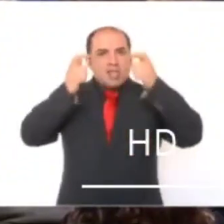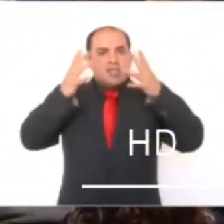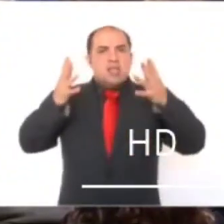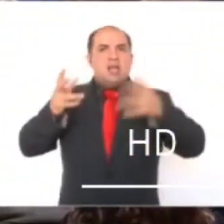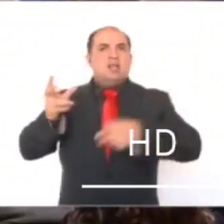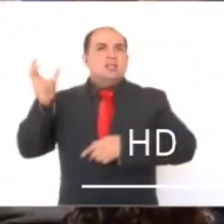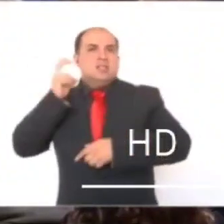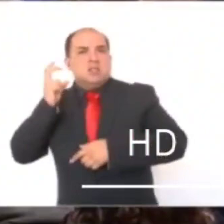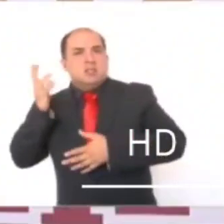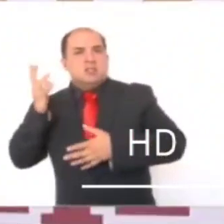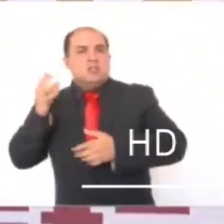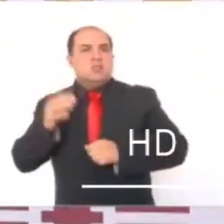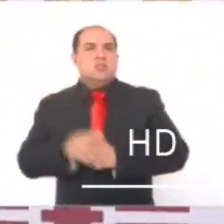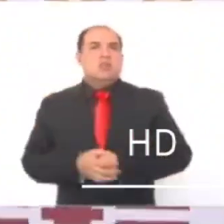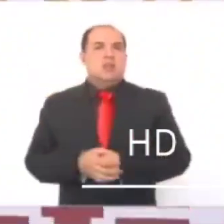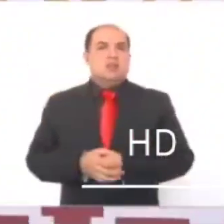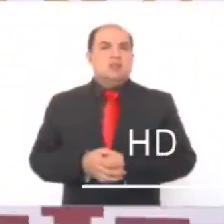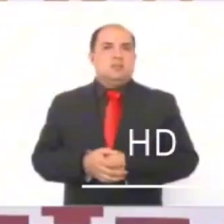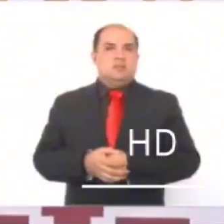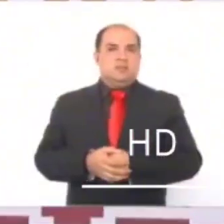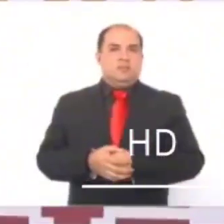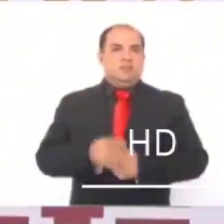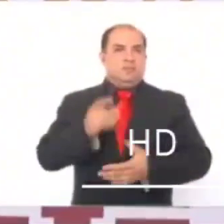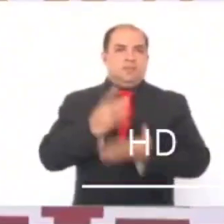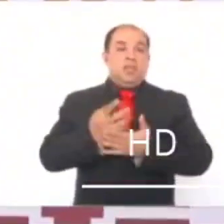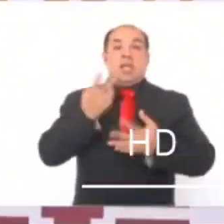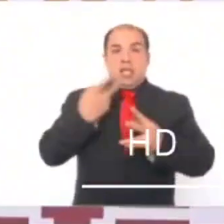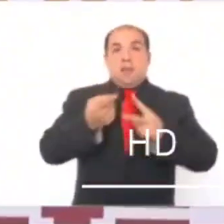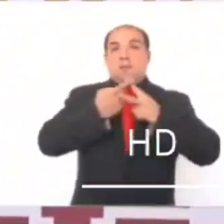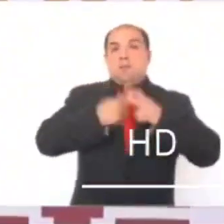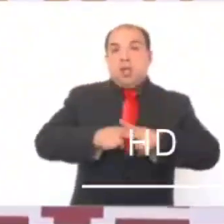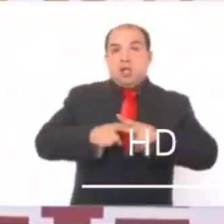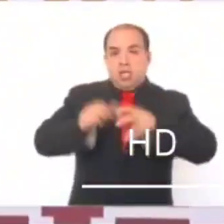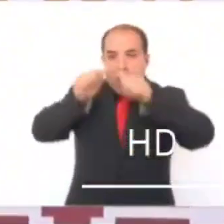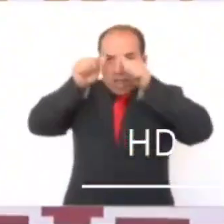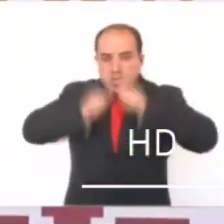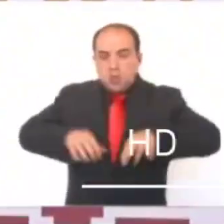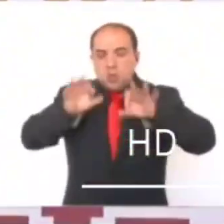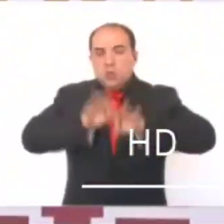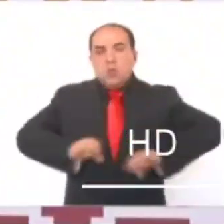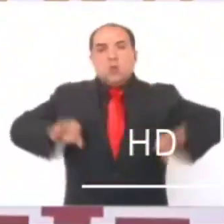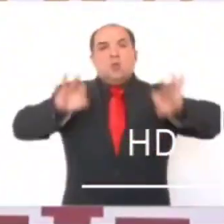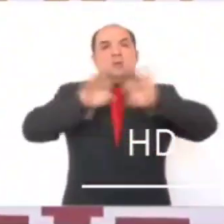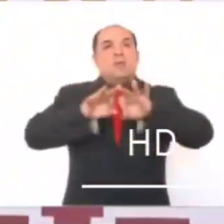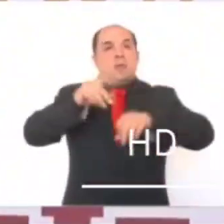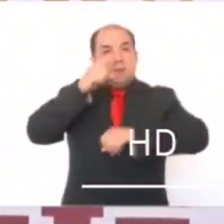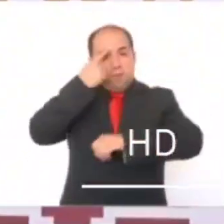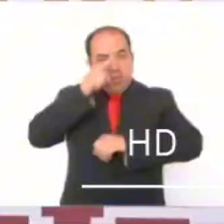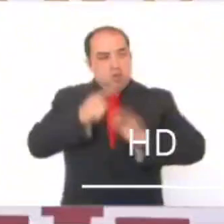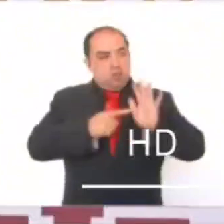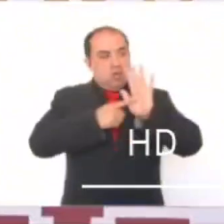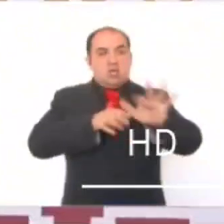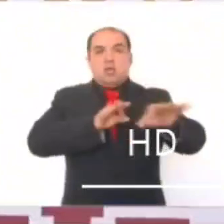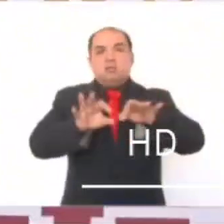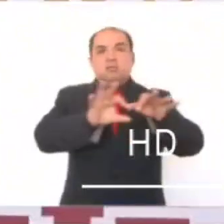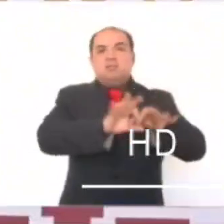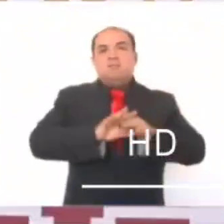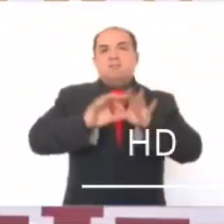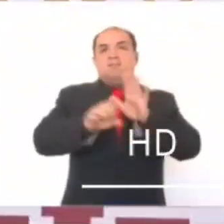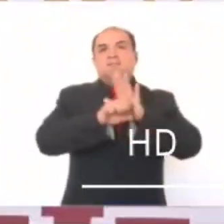oigan. Esto es el comienzo de una gran escucha que revela un trabajo en